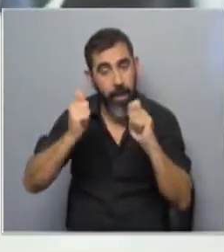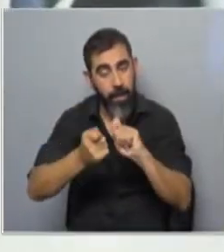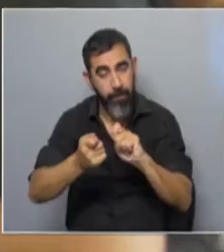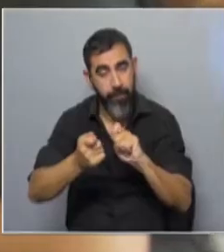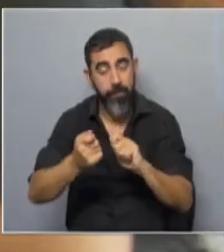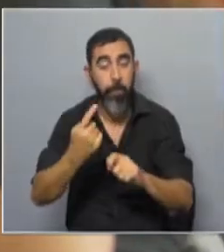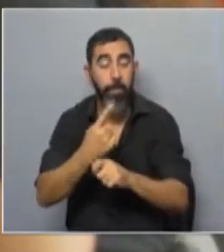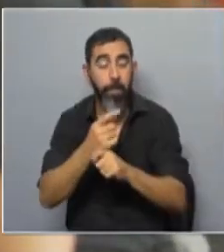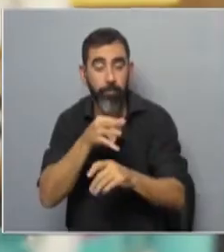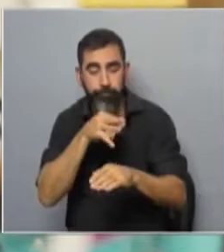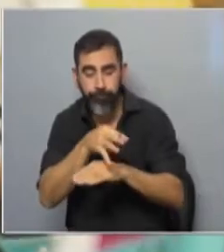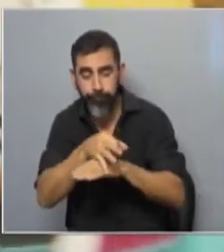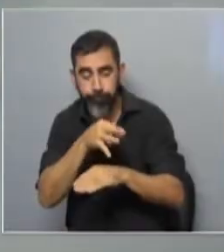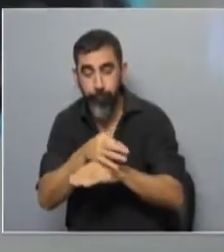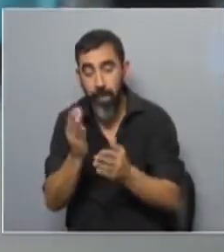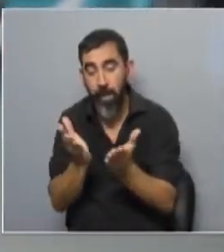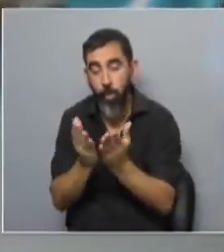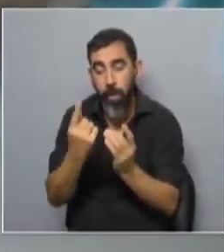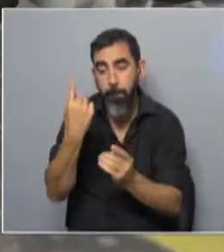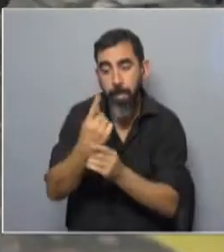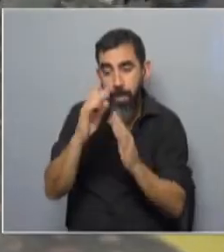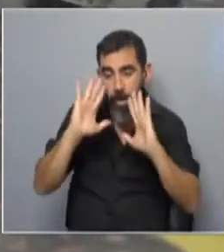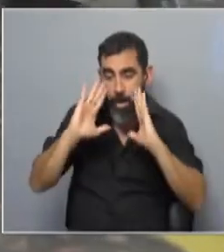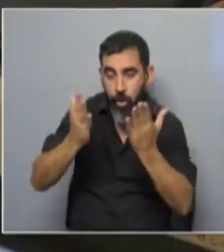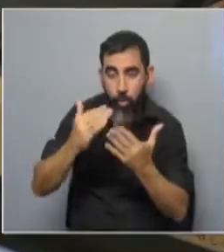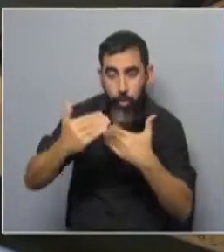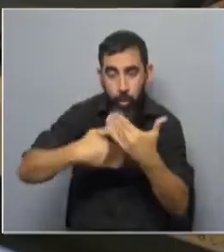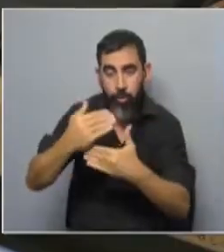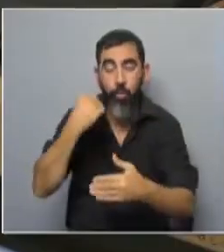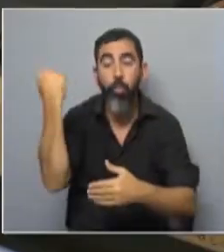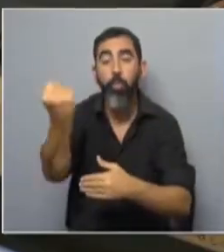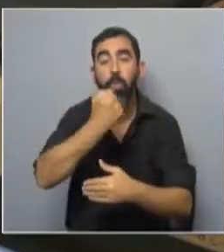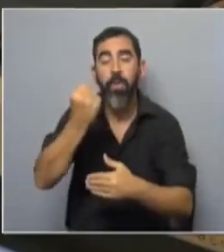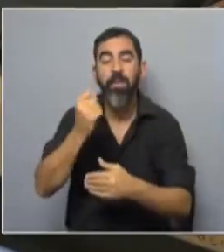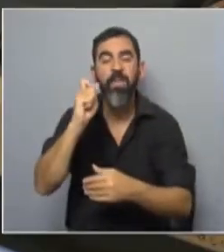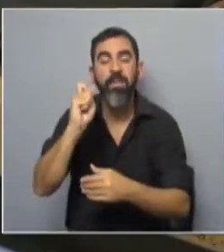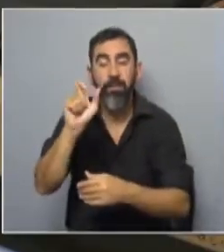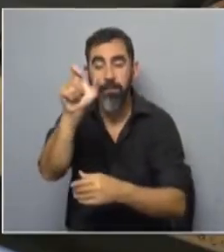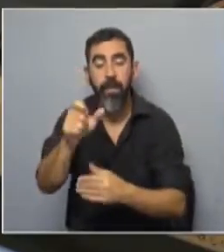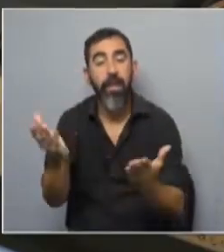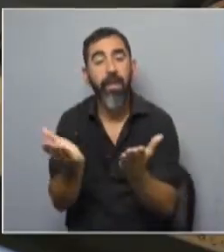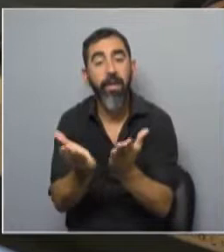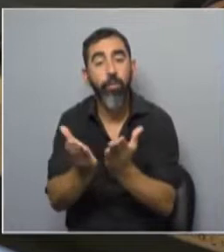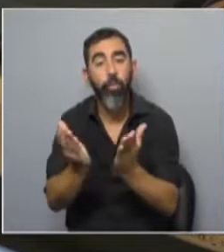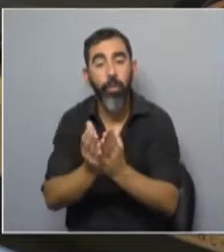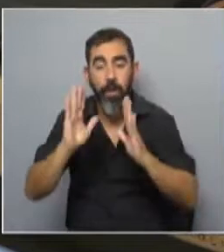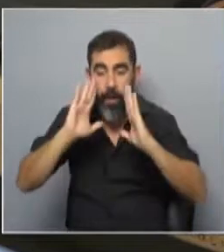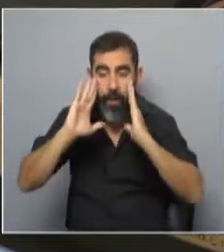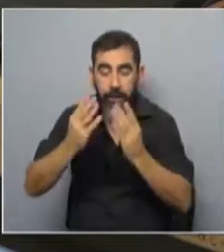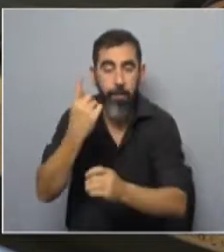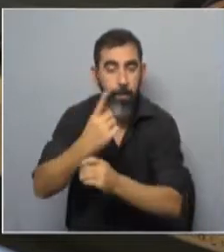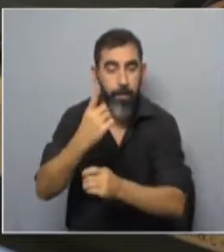rol de facilitador porque el estudiante está en el centro del proceso de aprendizaje, ¿no? Lo central de este tipo de procesos es que el aprendizaje está centrado